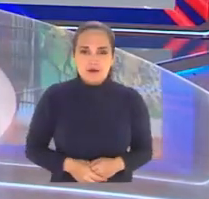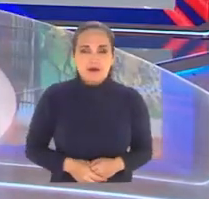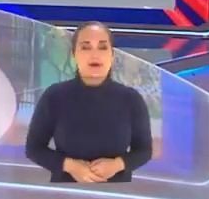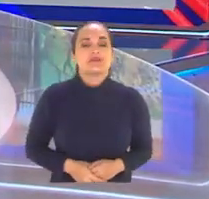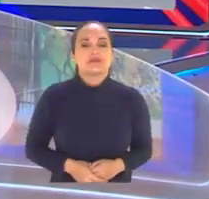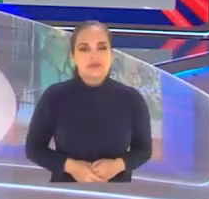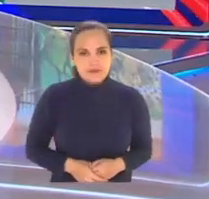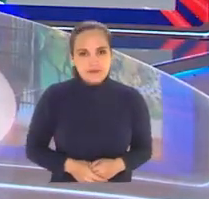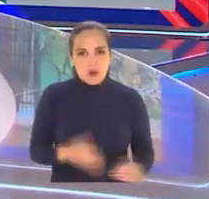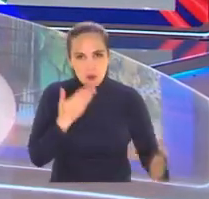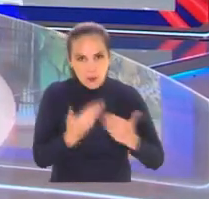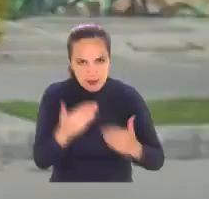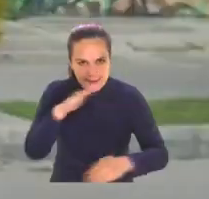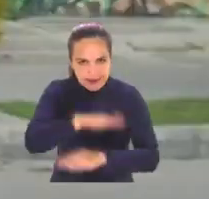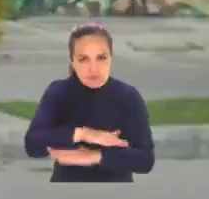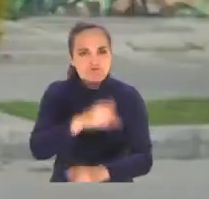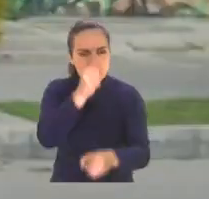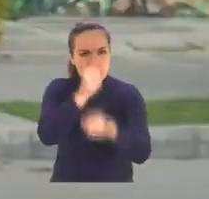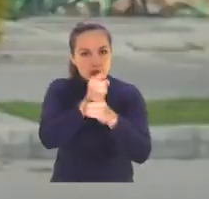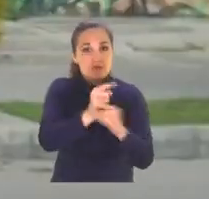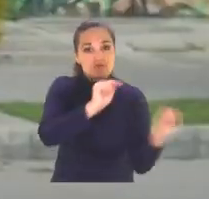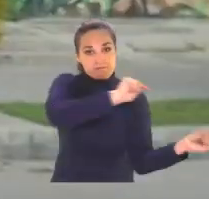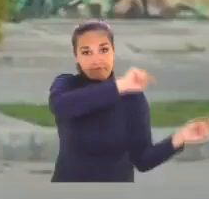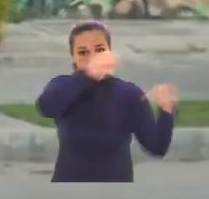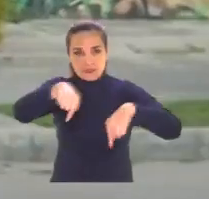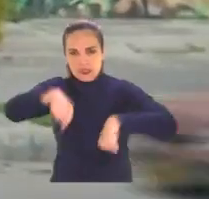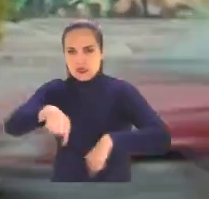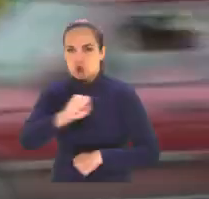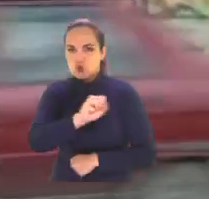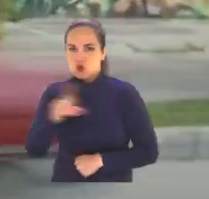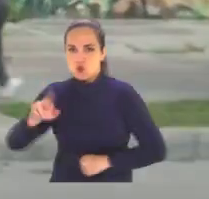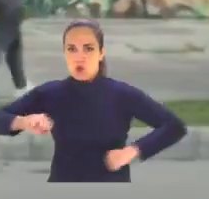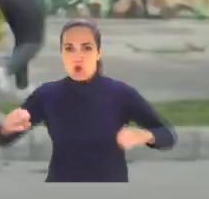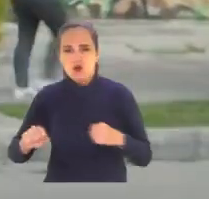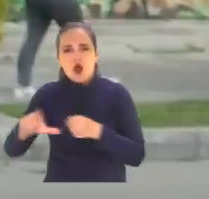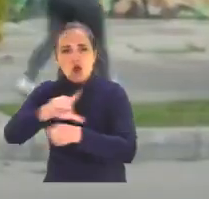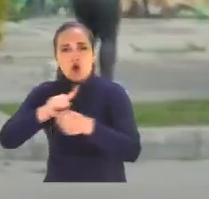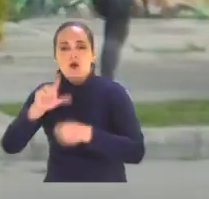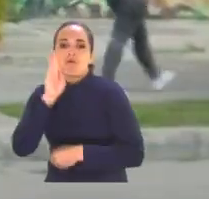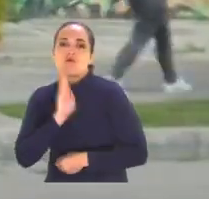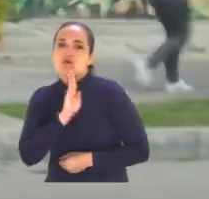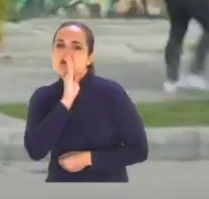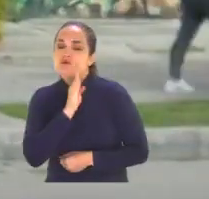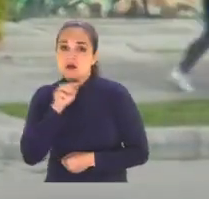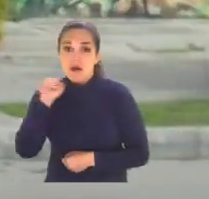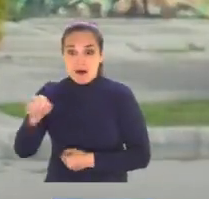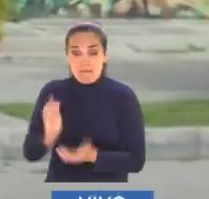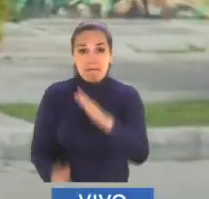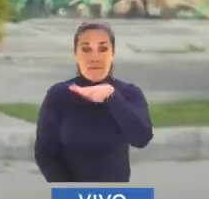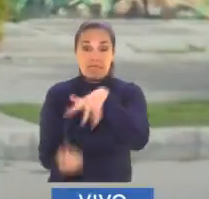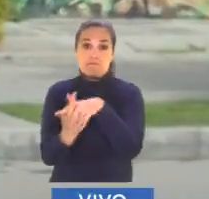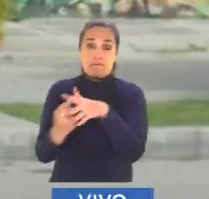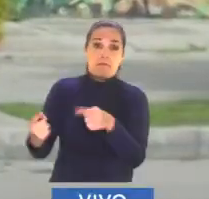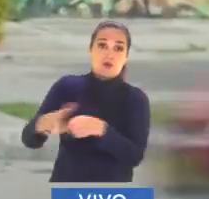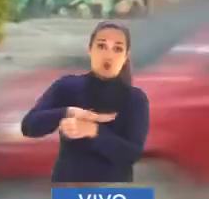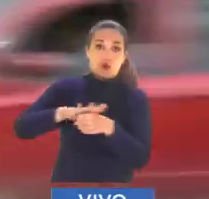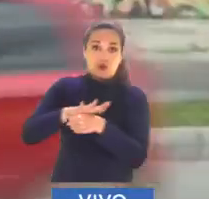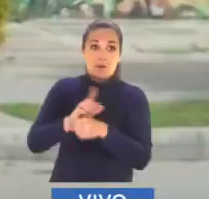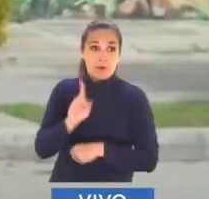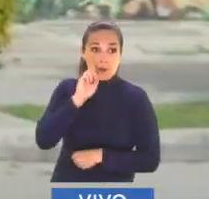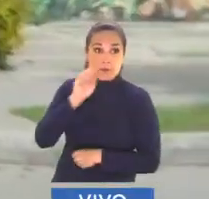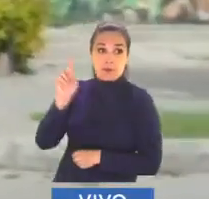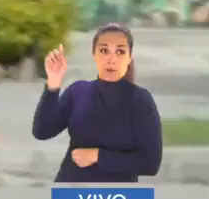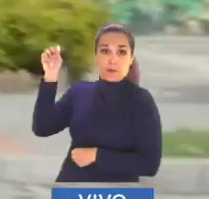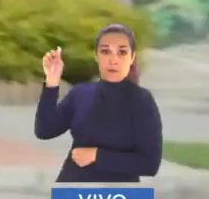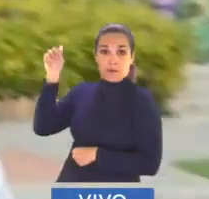Paola, televidentes, muy buenas tardes. Así es, nosotros nos vinimos hasta el sur de Bogotá, exactamente la localidad de Bosa, donde se registró este caso. Vea, justo detrás